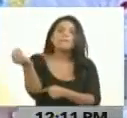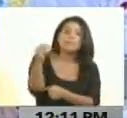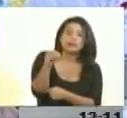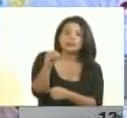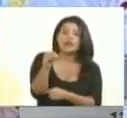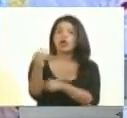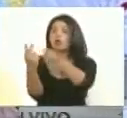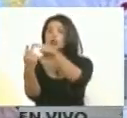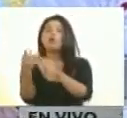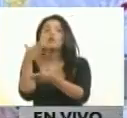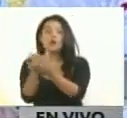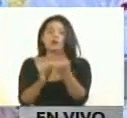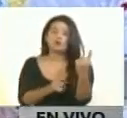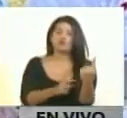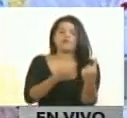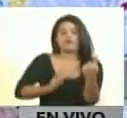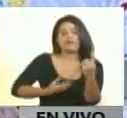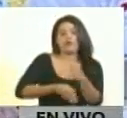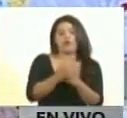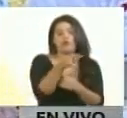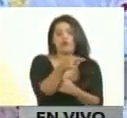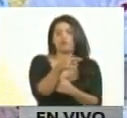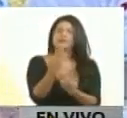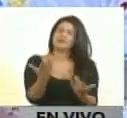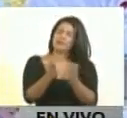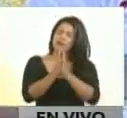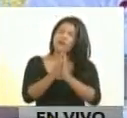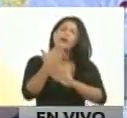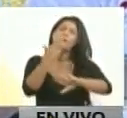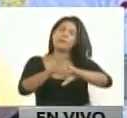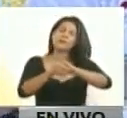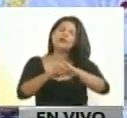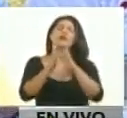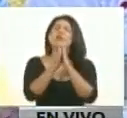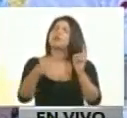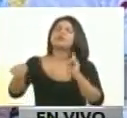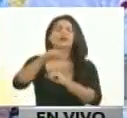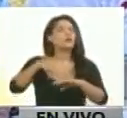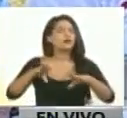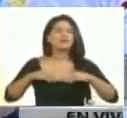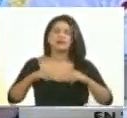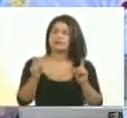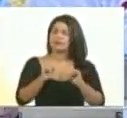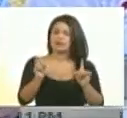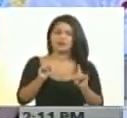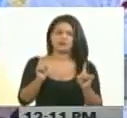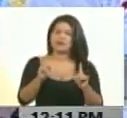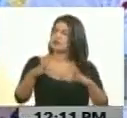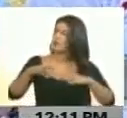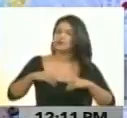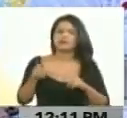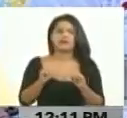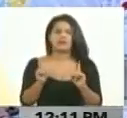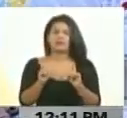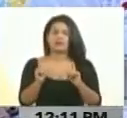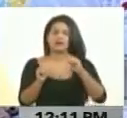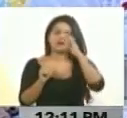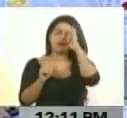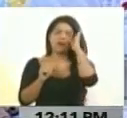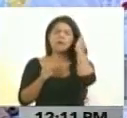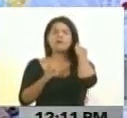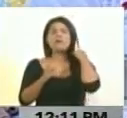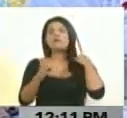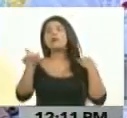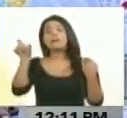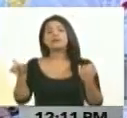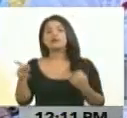fallecido. Entonces, un llamado a la conciencia, a que no se presten para darle respuesta a algunos